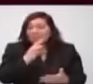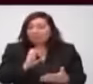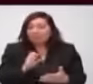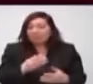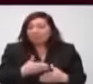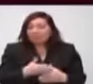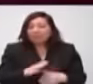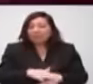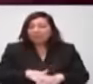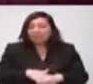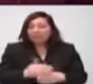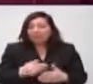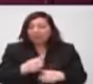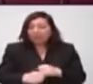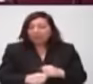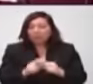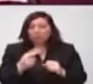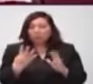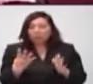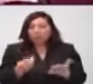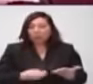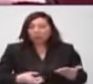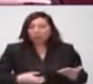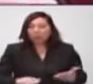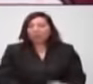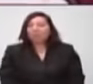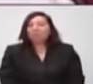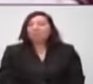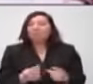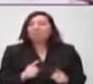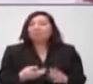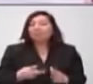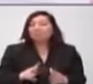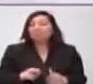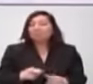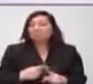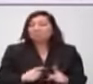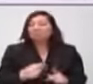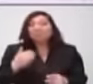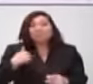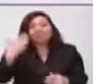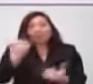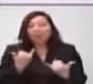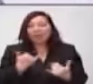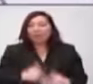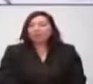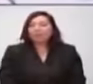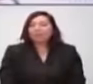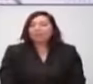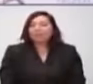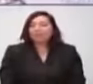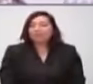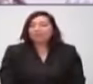sido parte de la gestión en el año 2009 cuando firmaron el contrato de concesión que permitía la elevación de peajes, pero me alegra saberlo ahora,